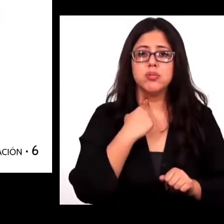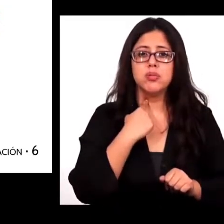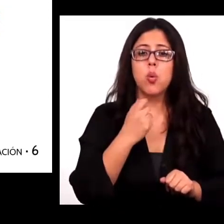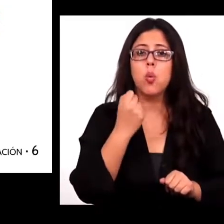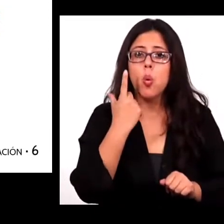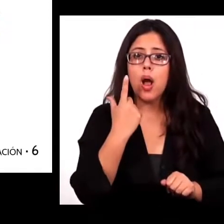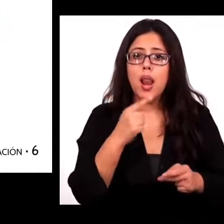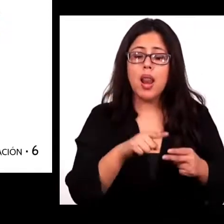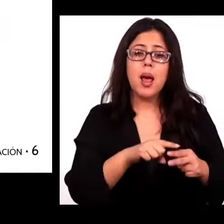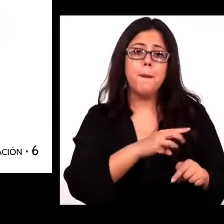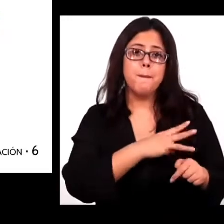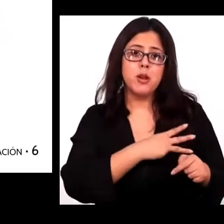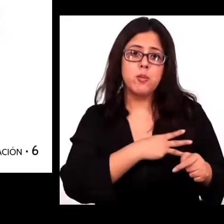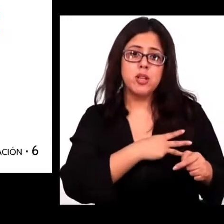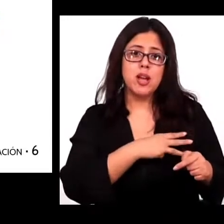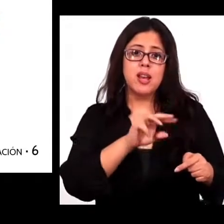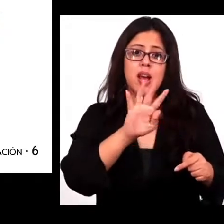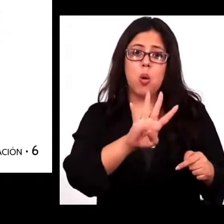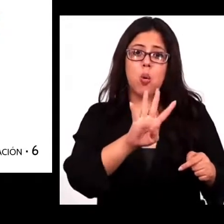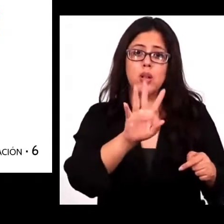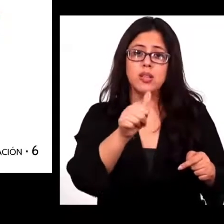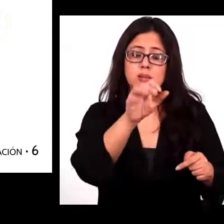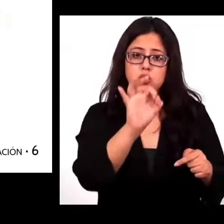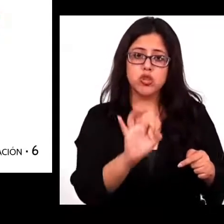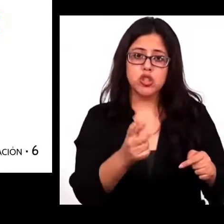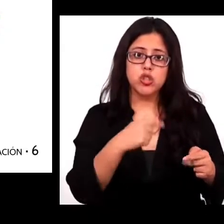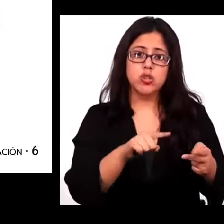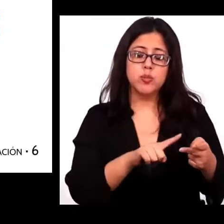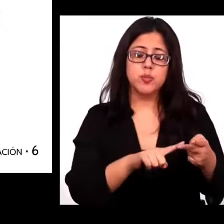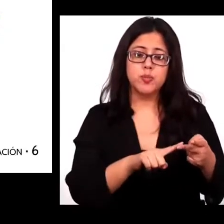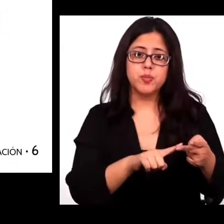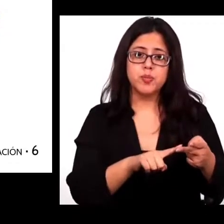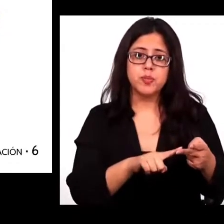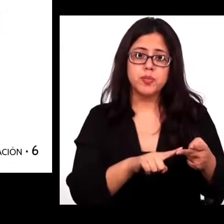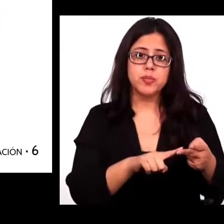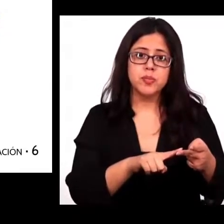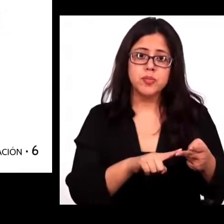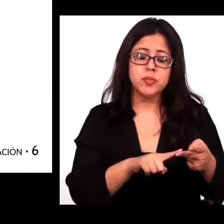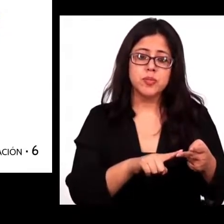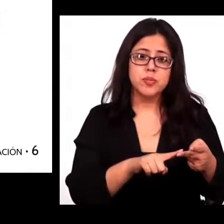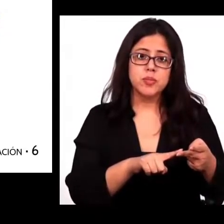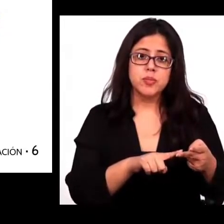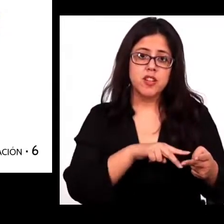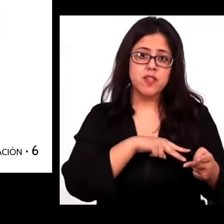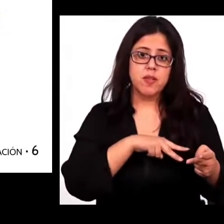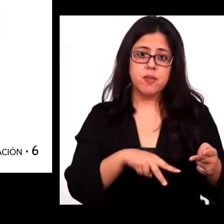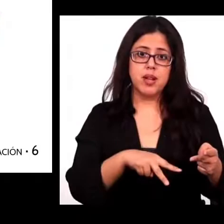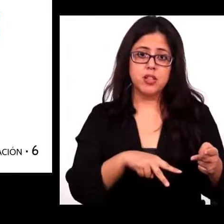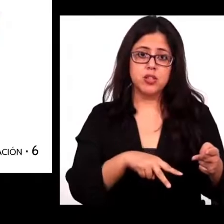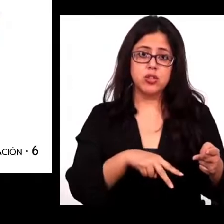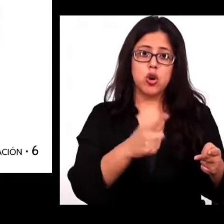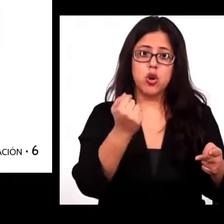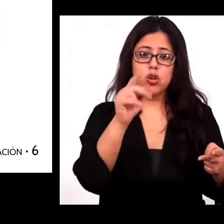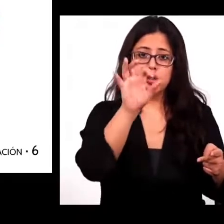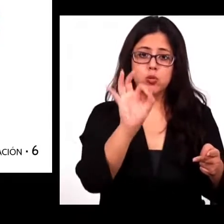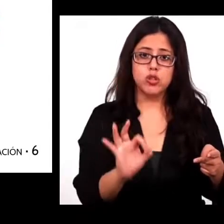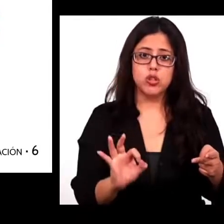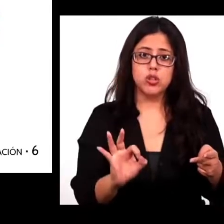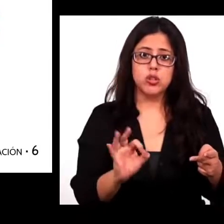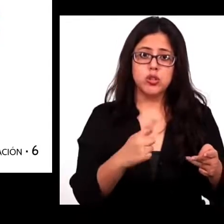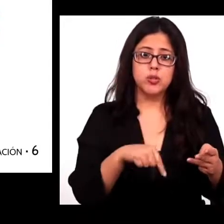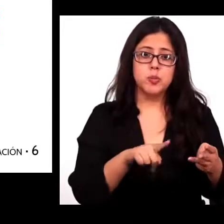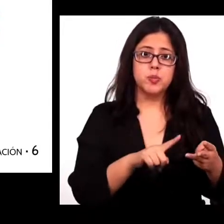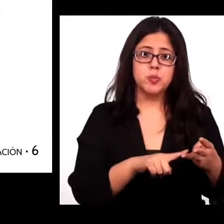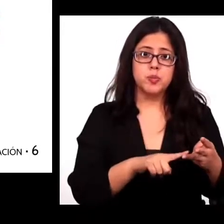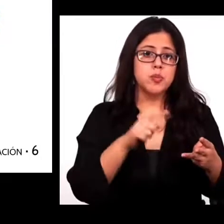región metropolitana con un 46%, seguida de la región de Valparaíso con un 11%, de la región